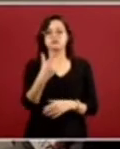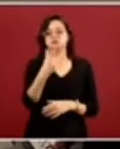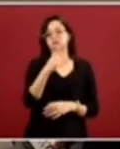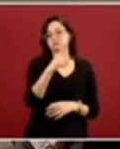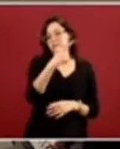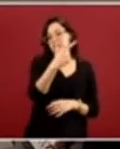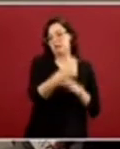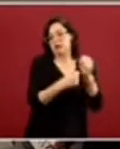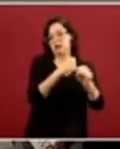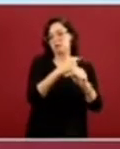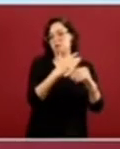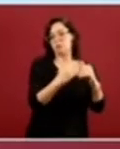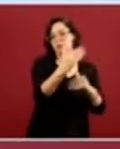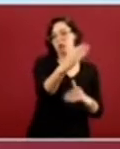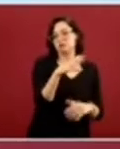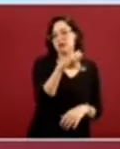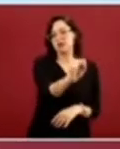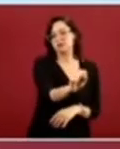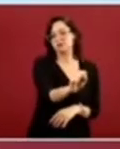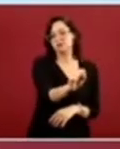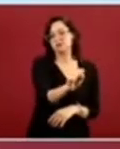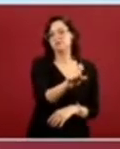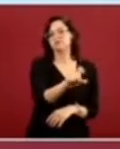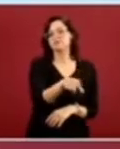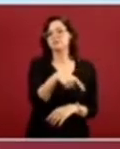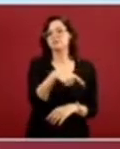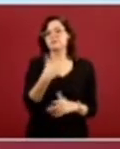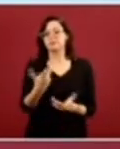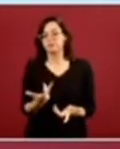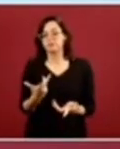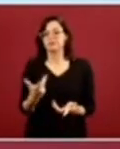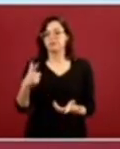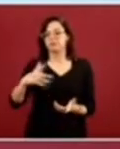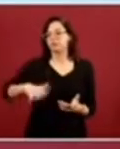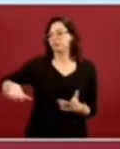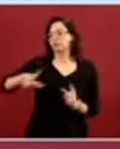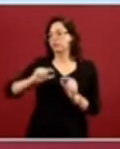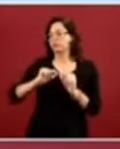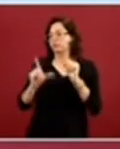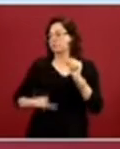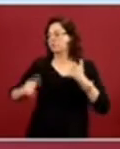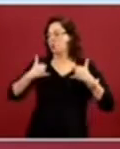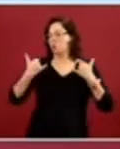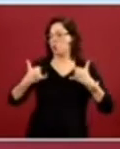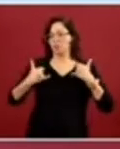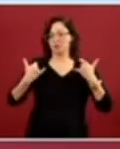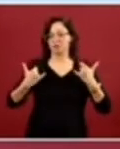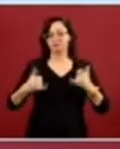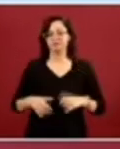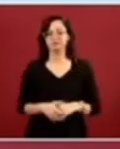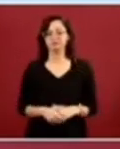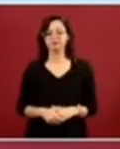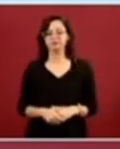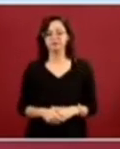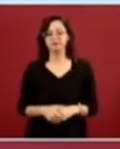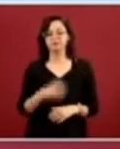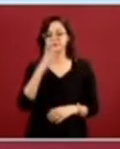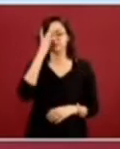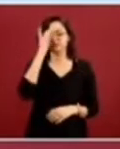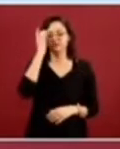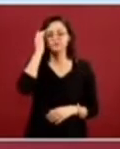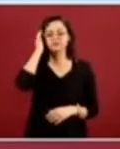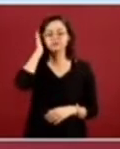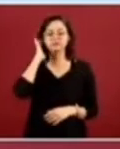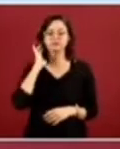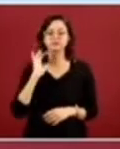años cuando consideramos a la mitad de la población, la edad de la mitad de la población. Y los